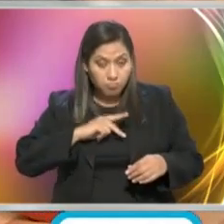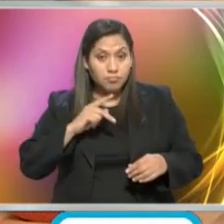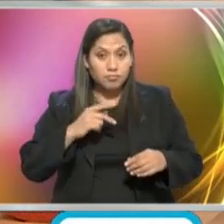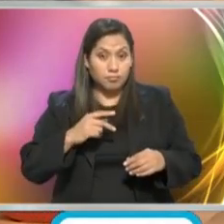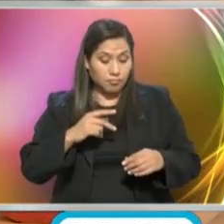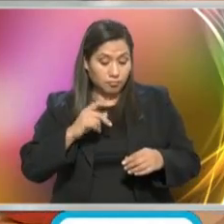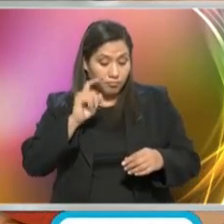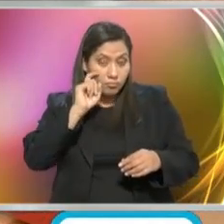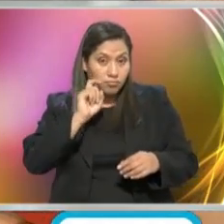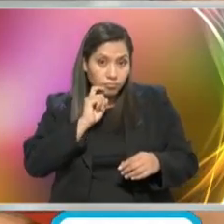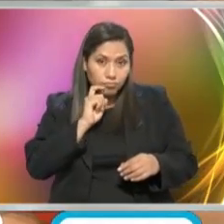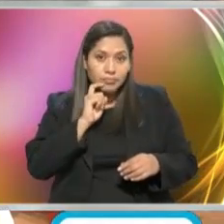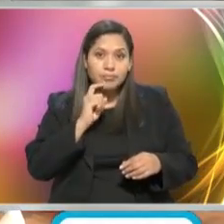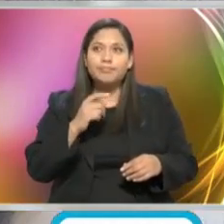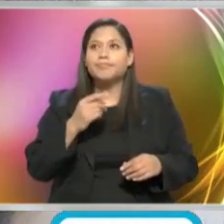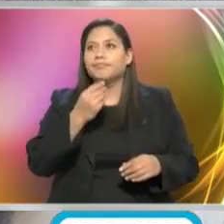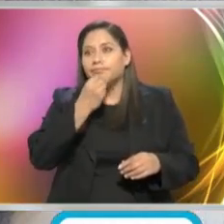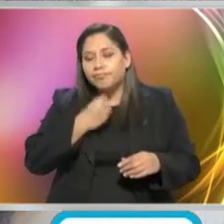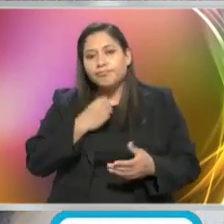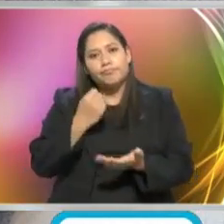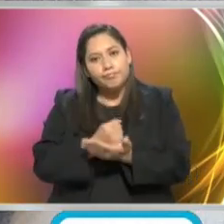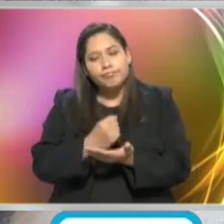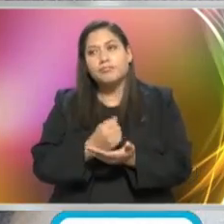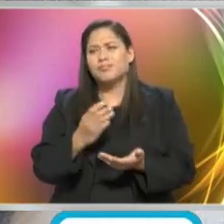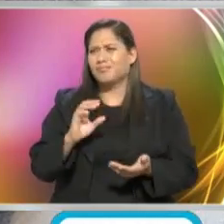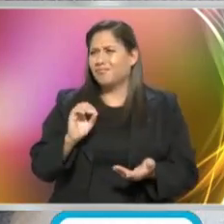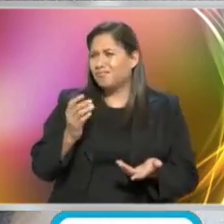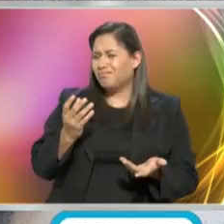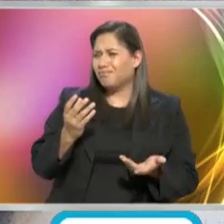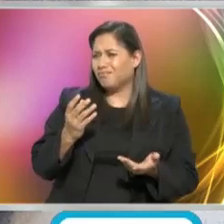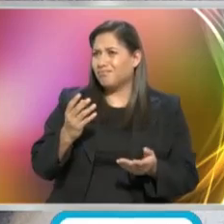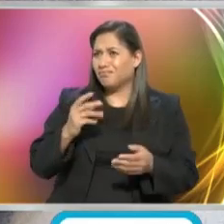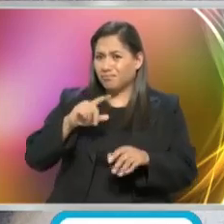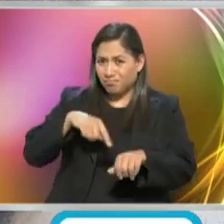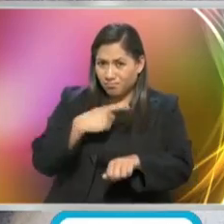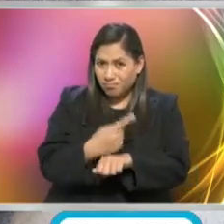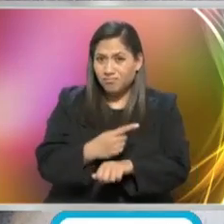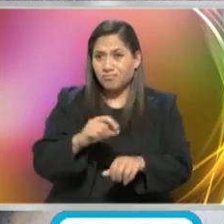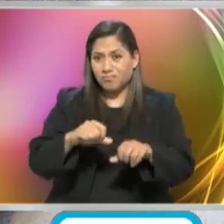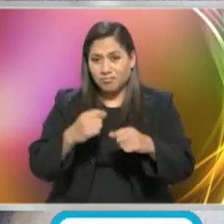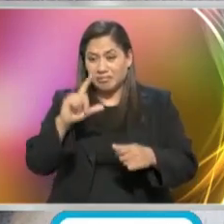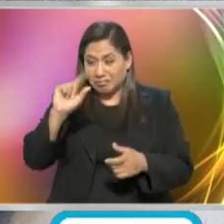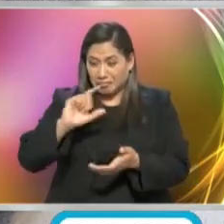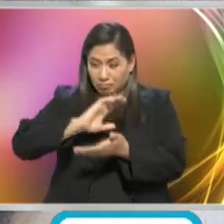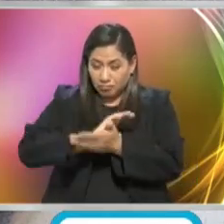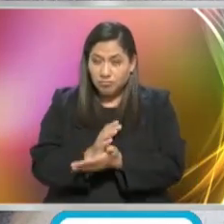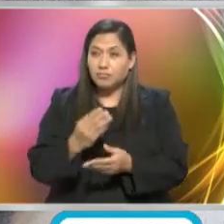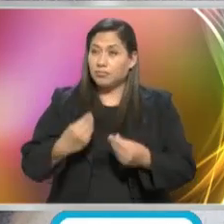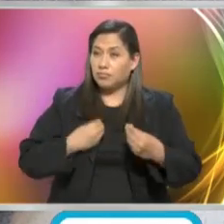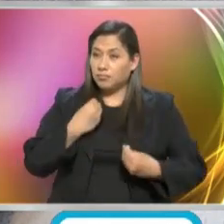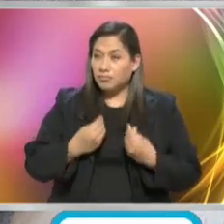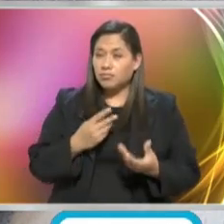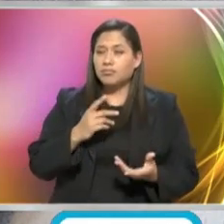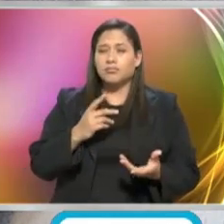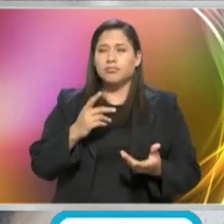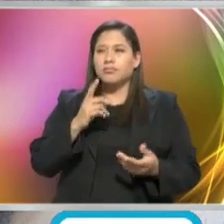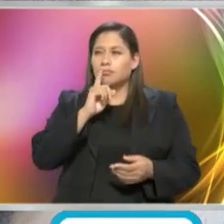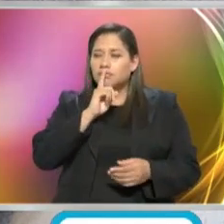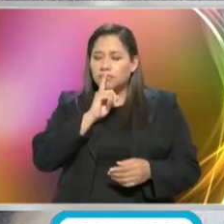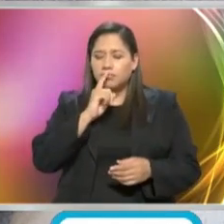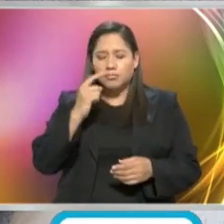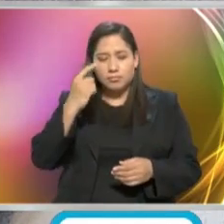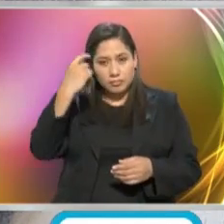¿No? El sentirse obligadas, el padecer muchas veces violaciones, vejaciones, abusos y vivirlos en el silencio